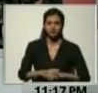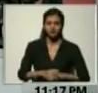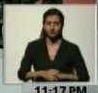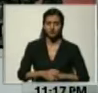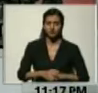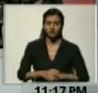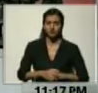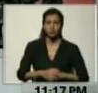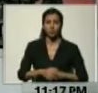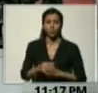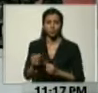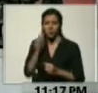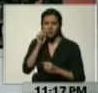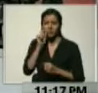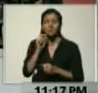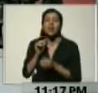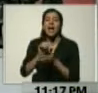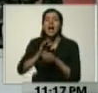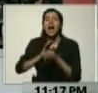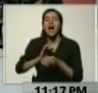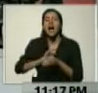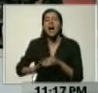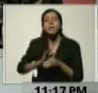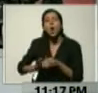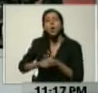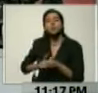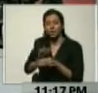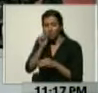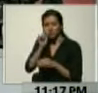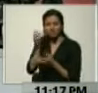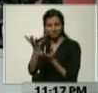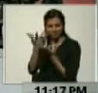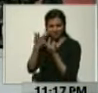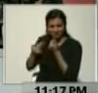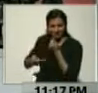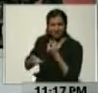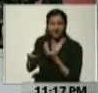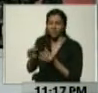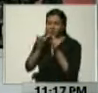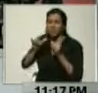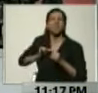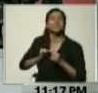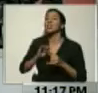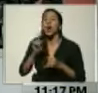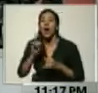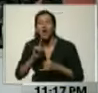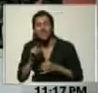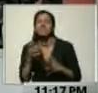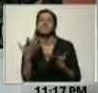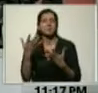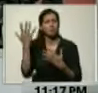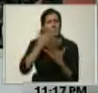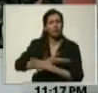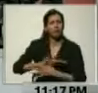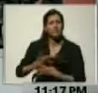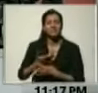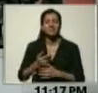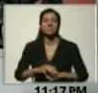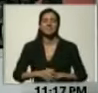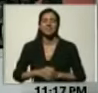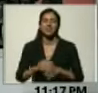El Patriota Cooperante Jamón Serrano. Yo pensé que era Ser Ramón, es Jamón Serrano. De Patriota